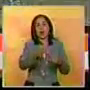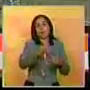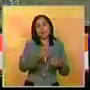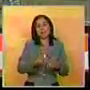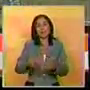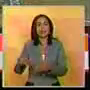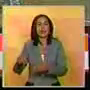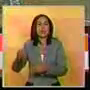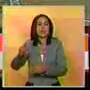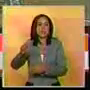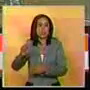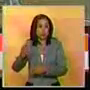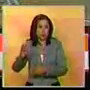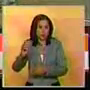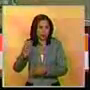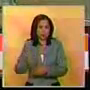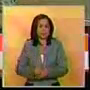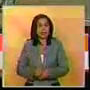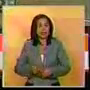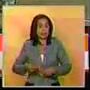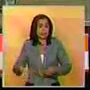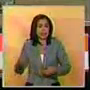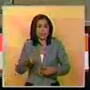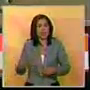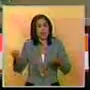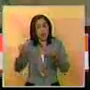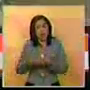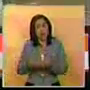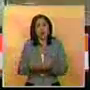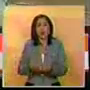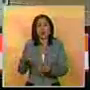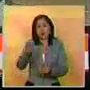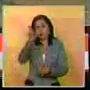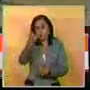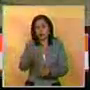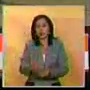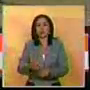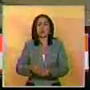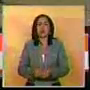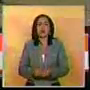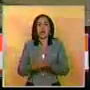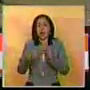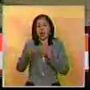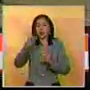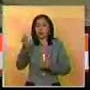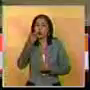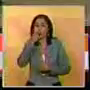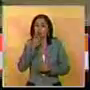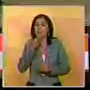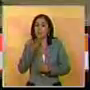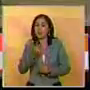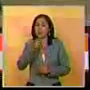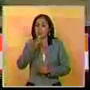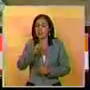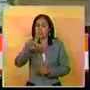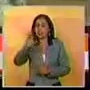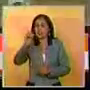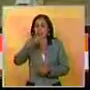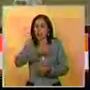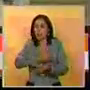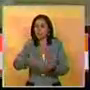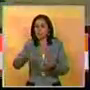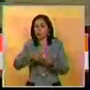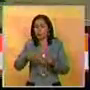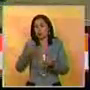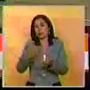los Mellizos de Minnesota, los metropolitanos intentan lograr un pacto multianual con el venezolano. Se habla de que Santana estaría pidiendo 130 millones